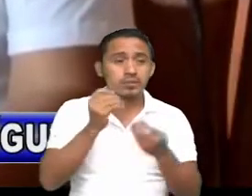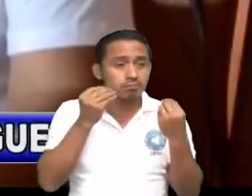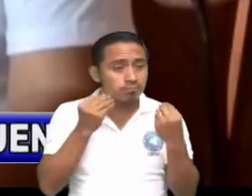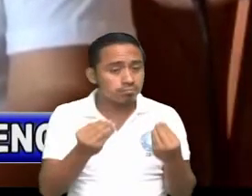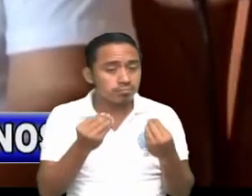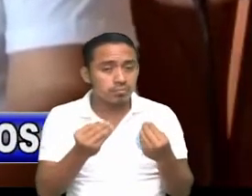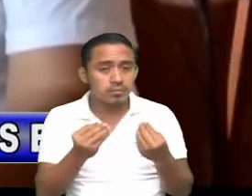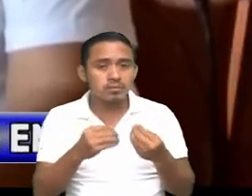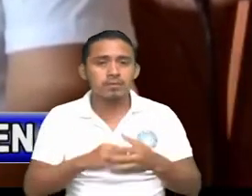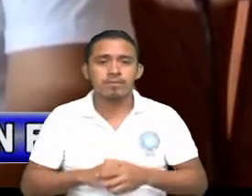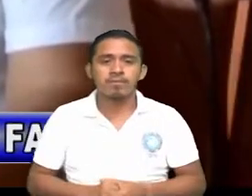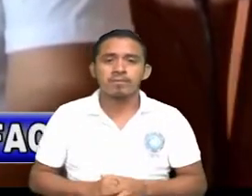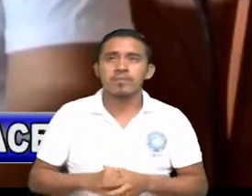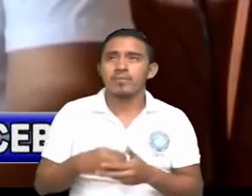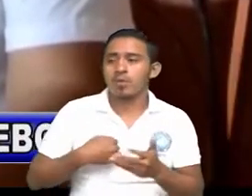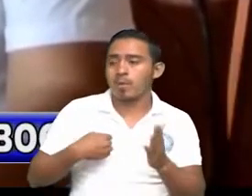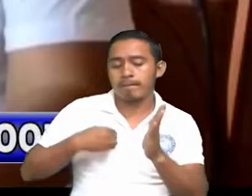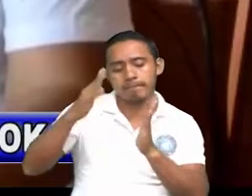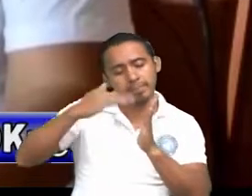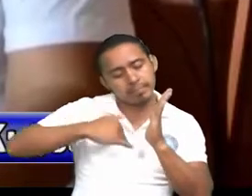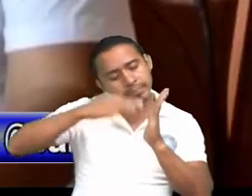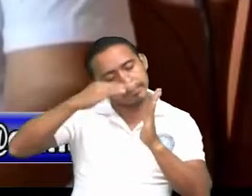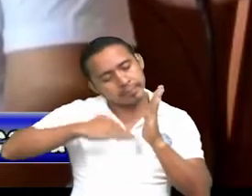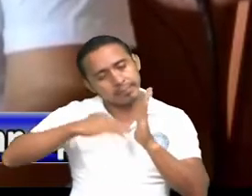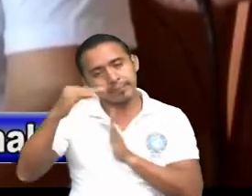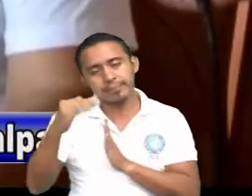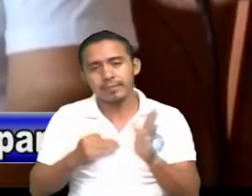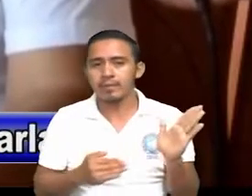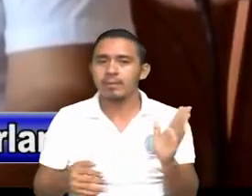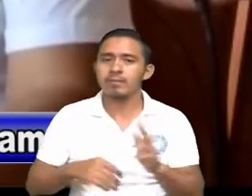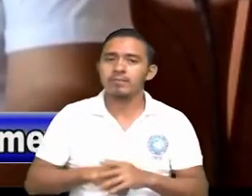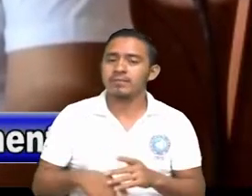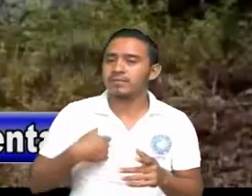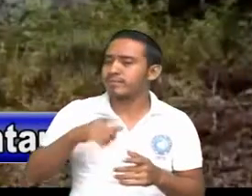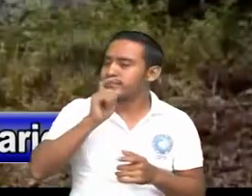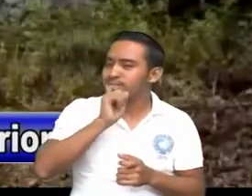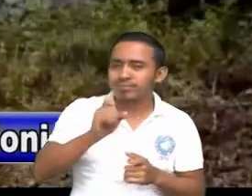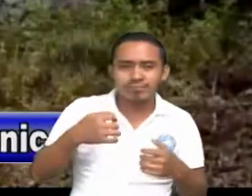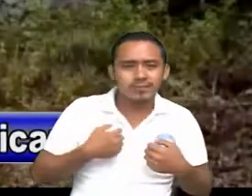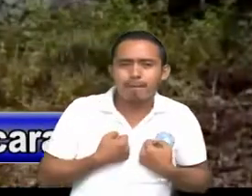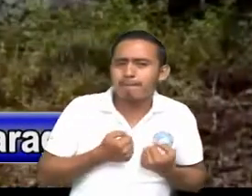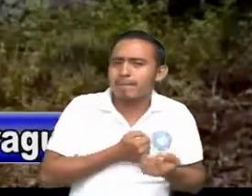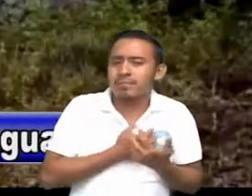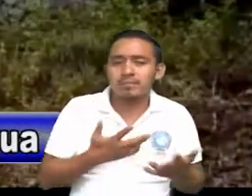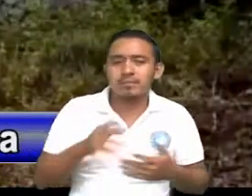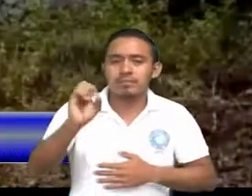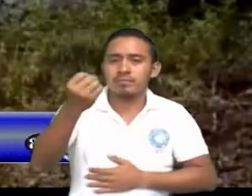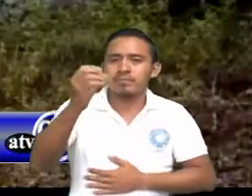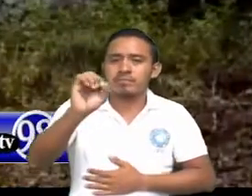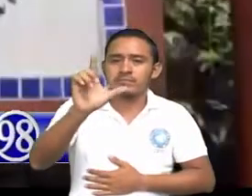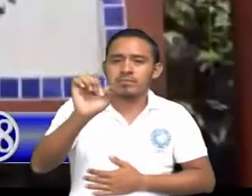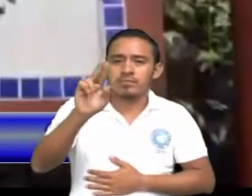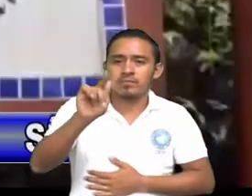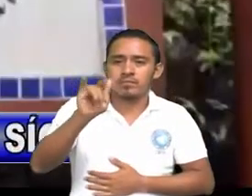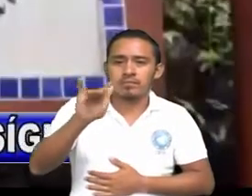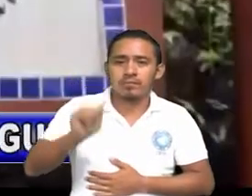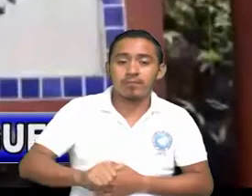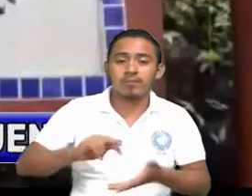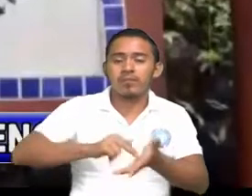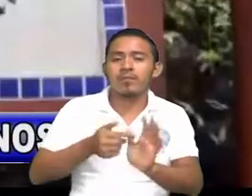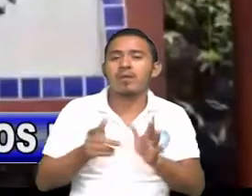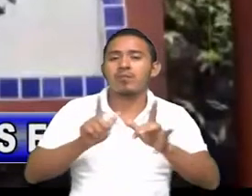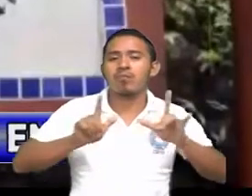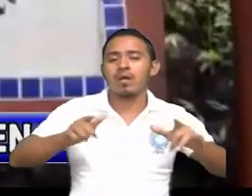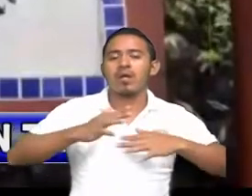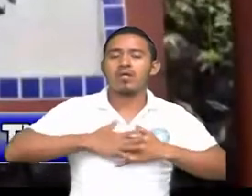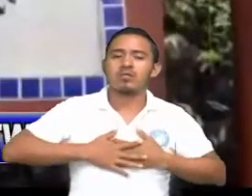Incluso yo lo pinto, ¿verdad? Y a mí me encanta. Surlentiname significa lugar de descanso y